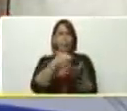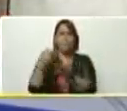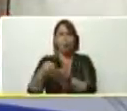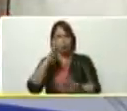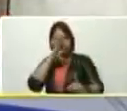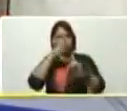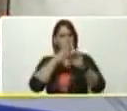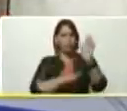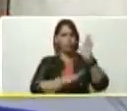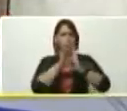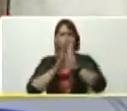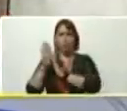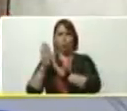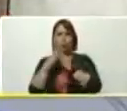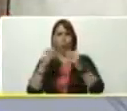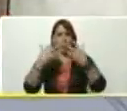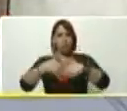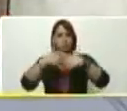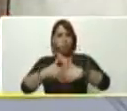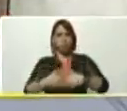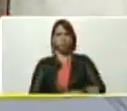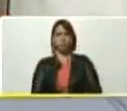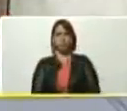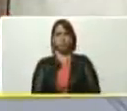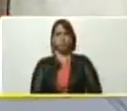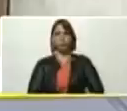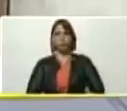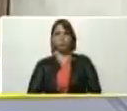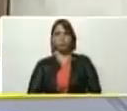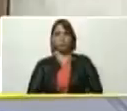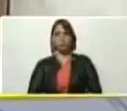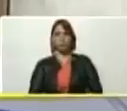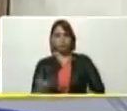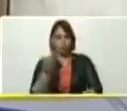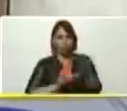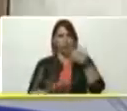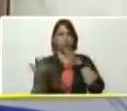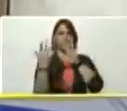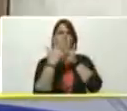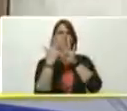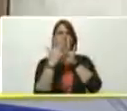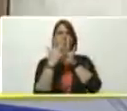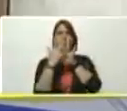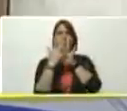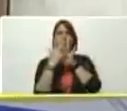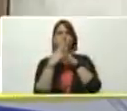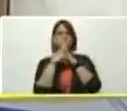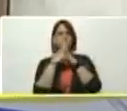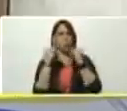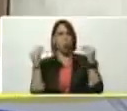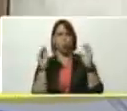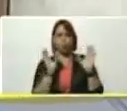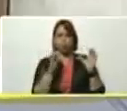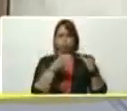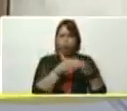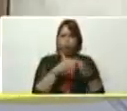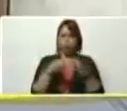el crecimiento de toda la industria, a relacionarse, Hipólito, con todos los factores